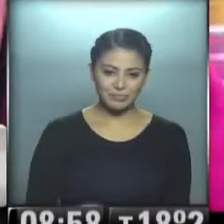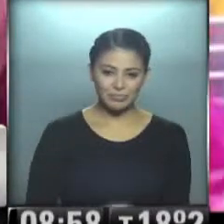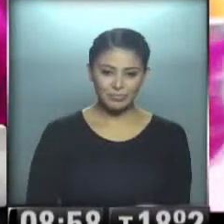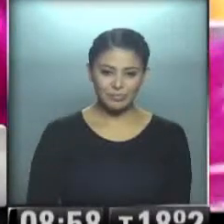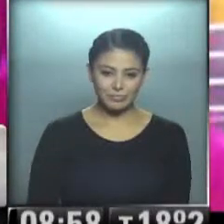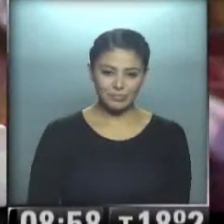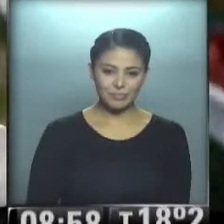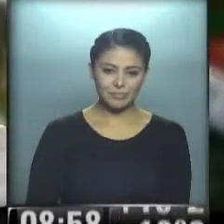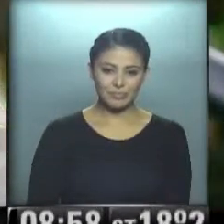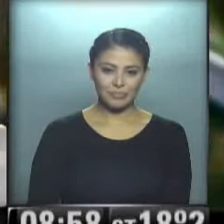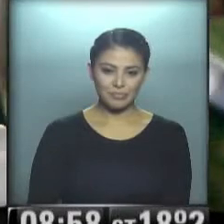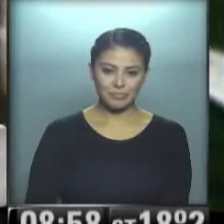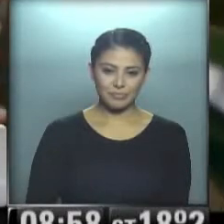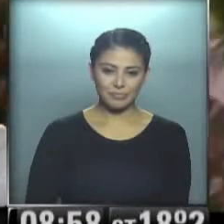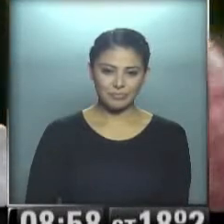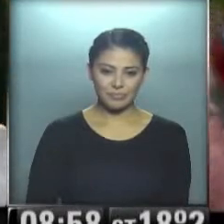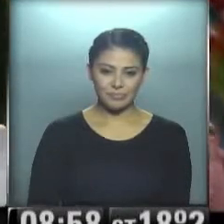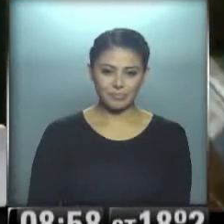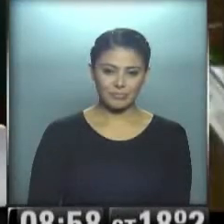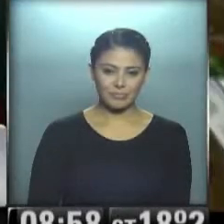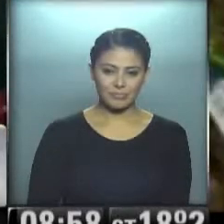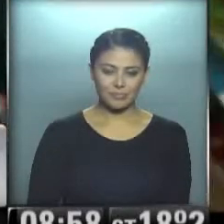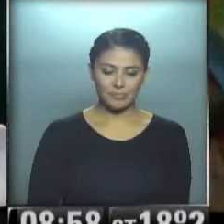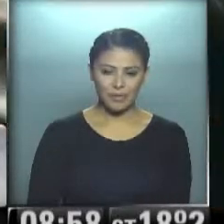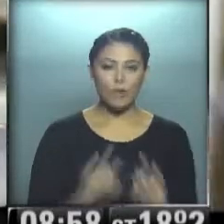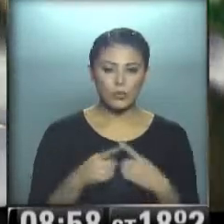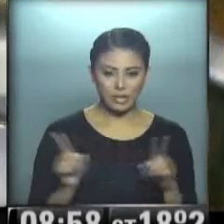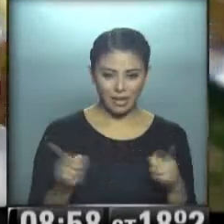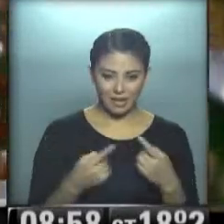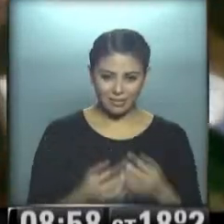importantes me dejan de importar y se empieza a volver una obsesión estar con él, y aunque sé que lo hago.